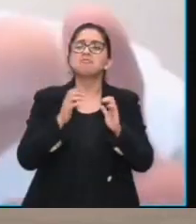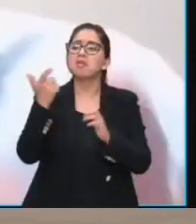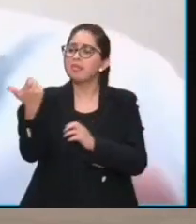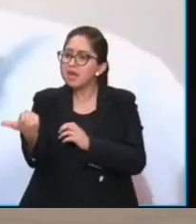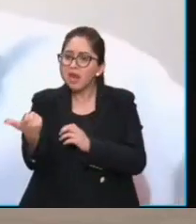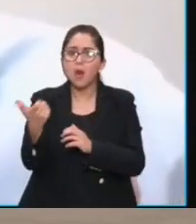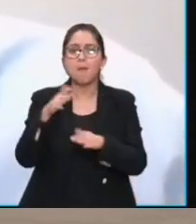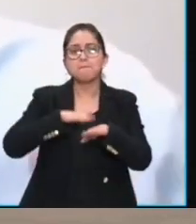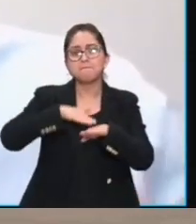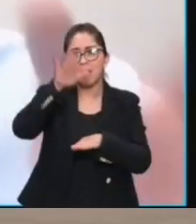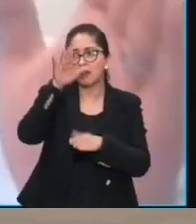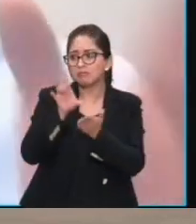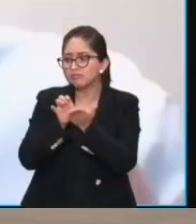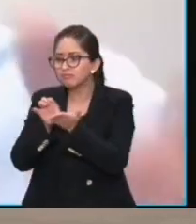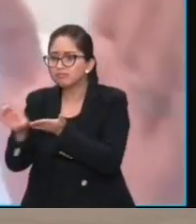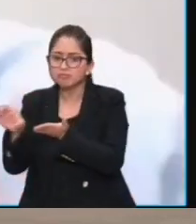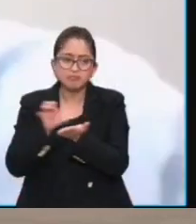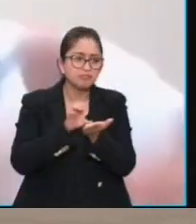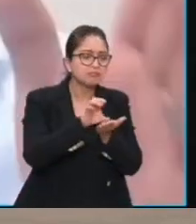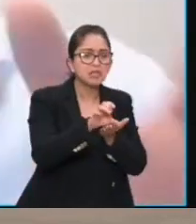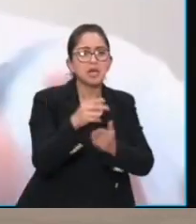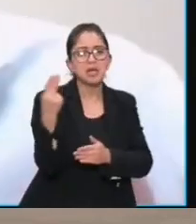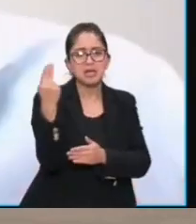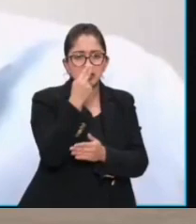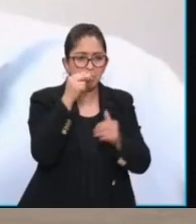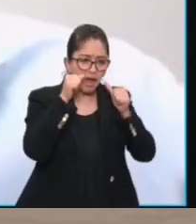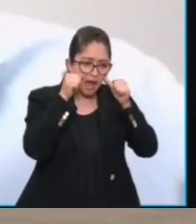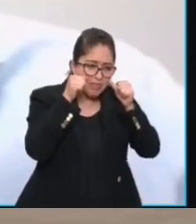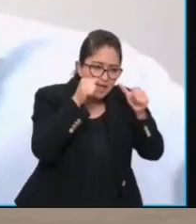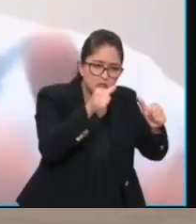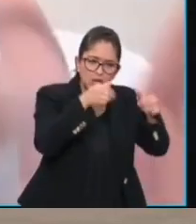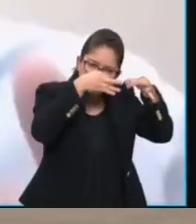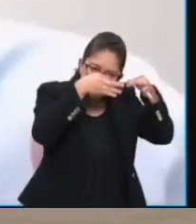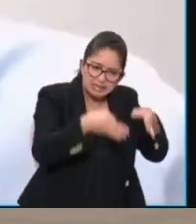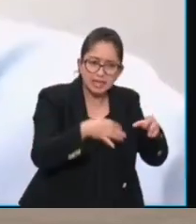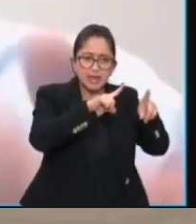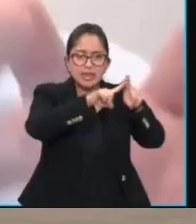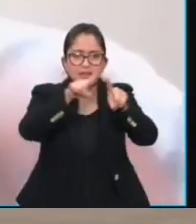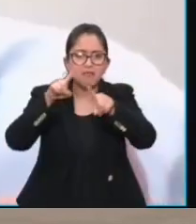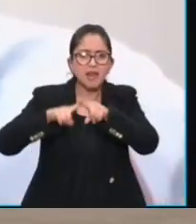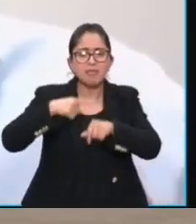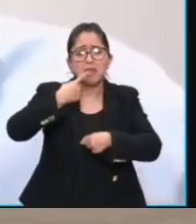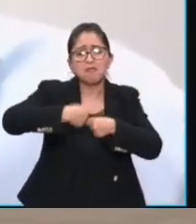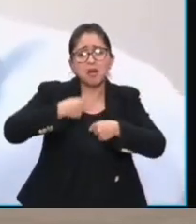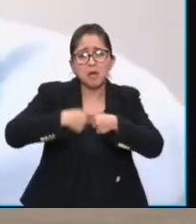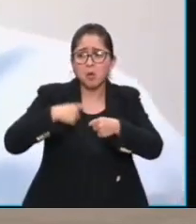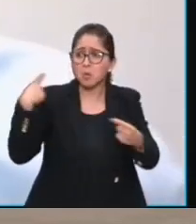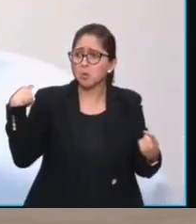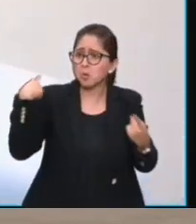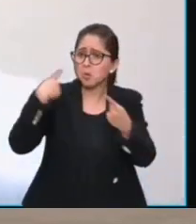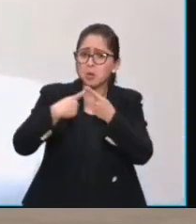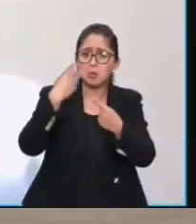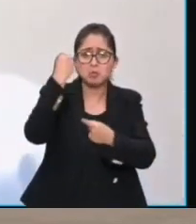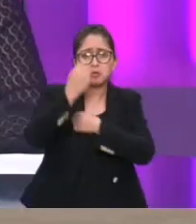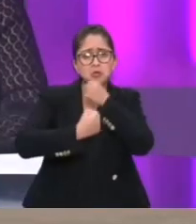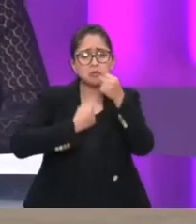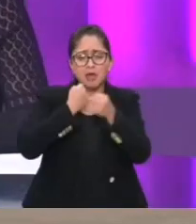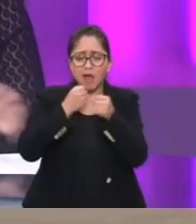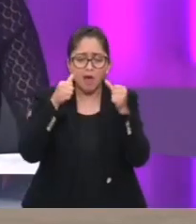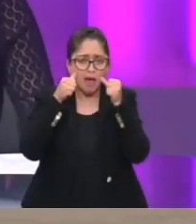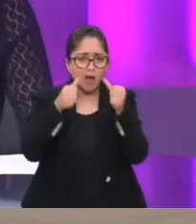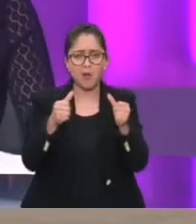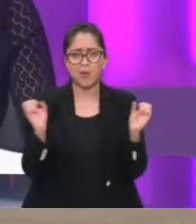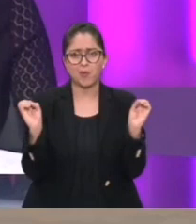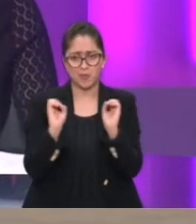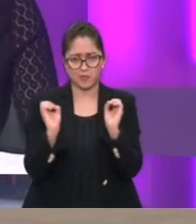destinar o redestinar ese gasto a la atención específica de enfermedades olvidadas durante mucho tiempo. Muchísimas gracias